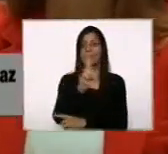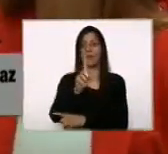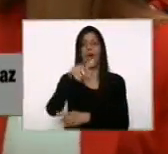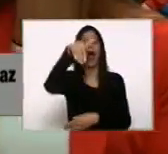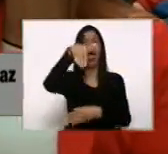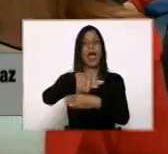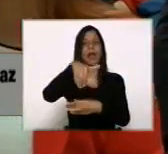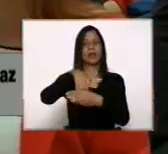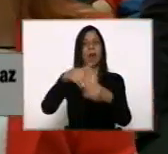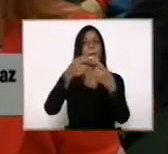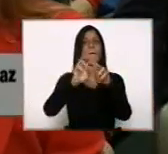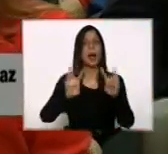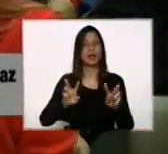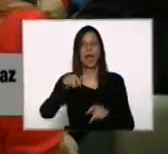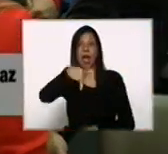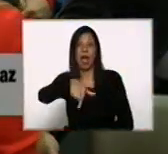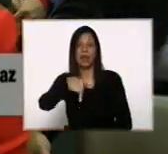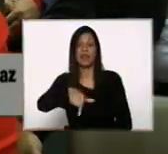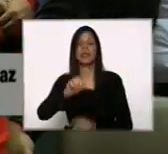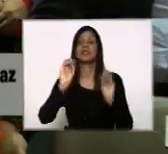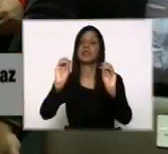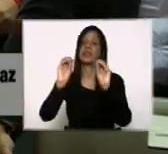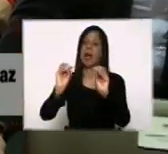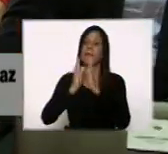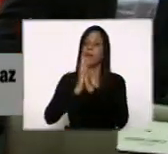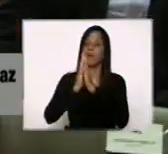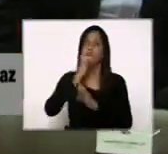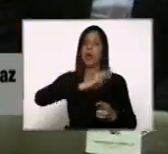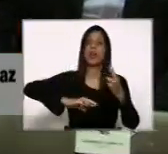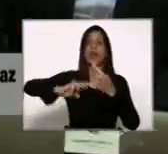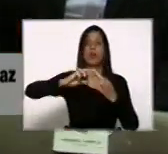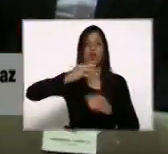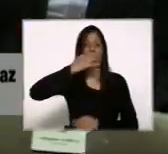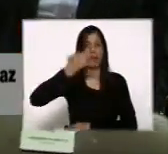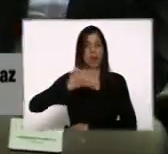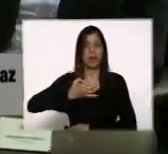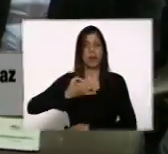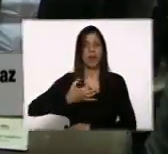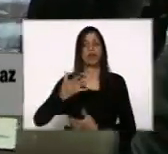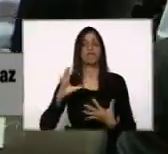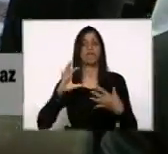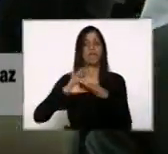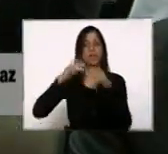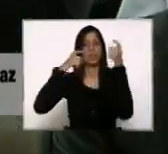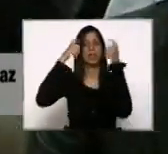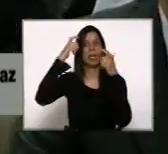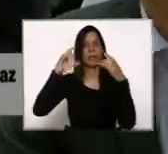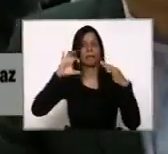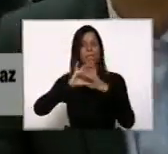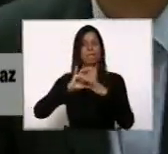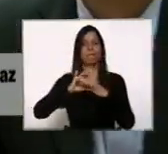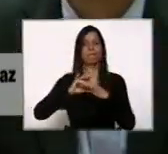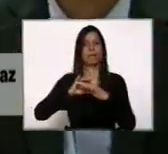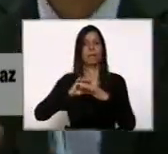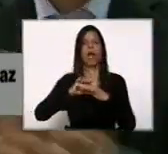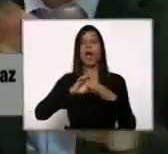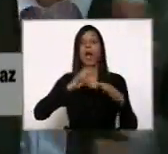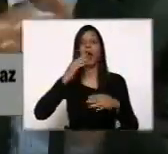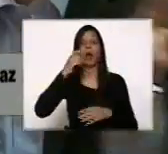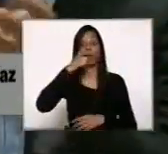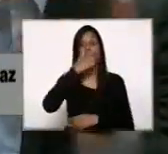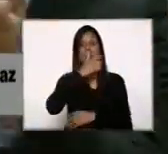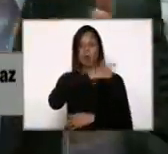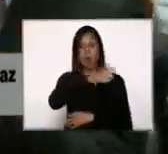Y hago un llamado desde aquí a las fuerzas revolucionarias, a las verdaderas fuerzas revolucionarias, a las de Chávez, a las del comandante